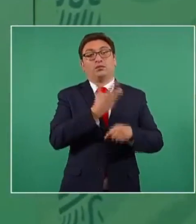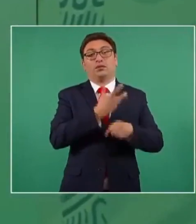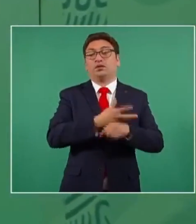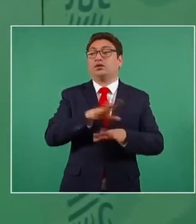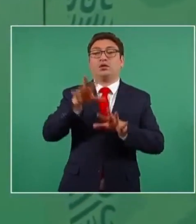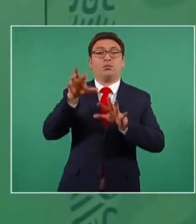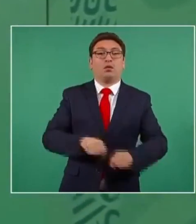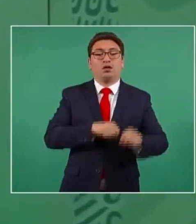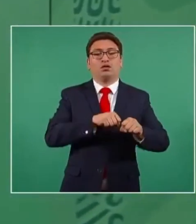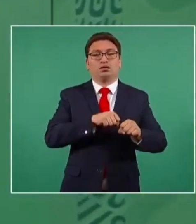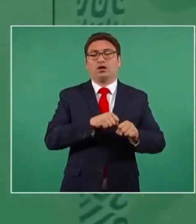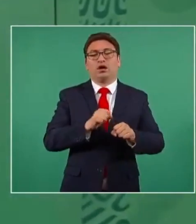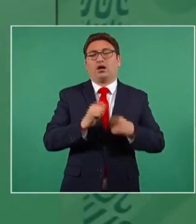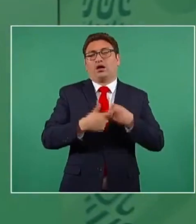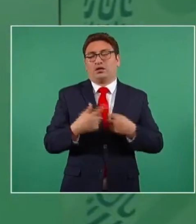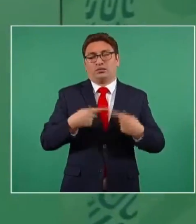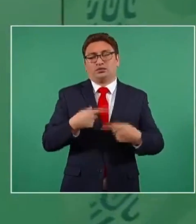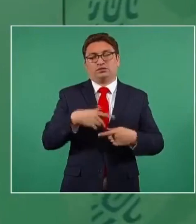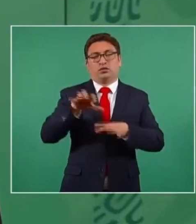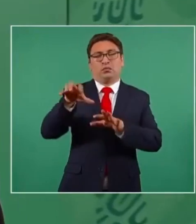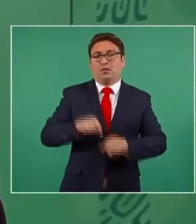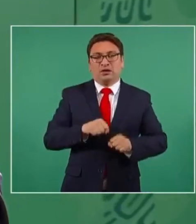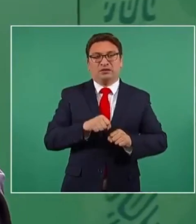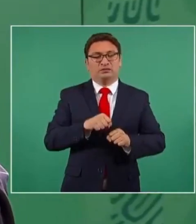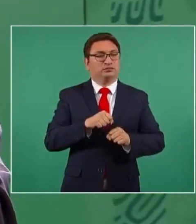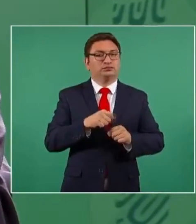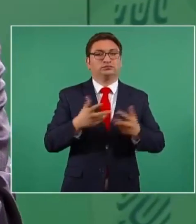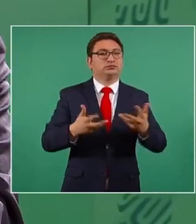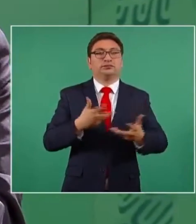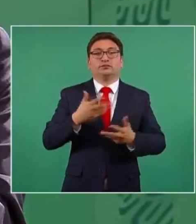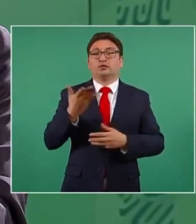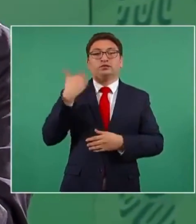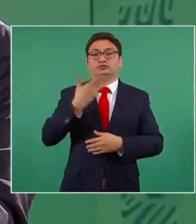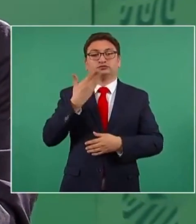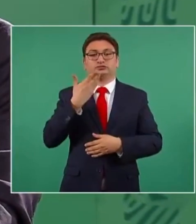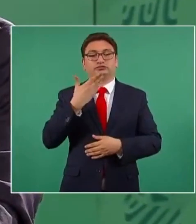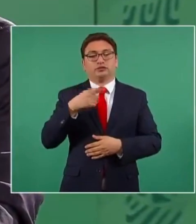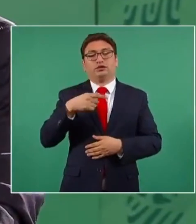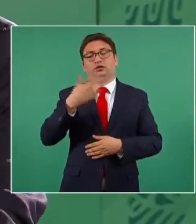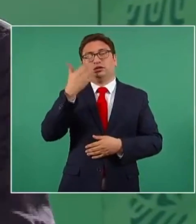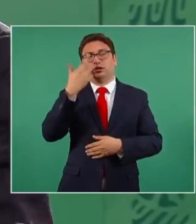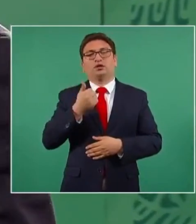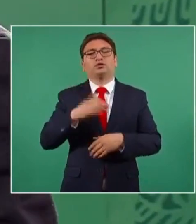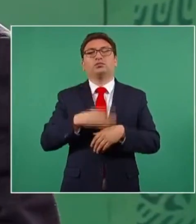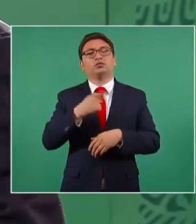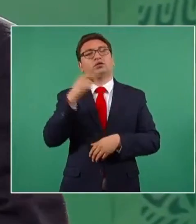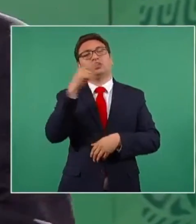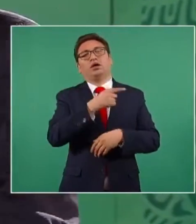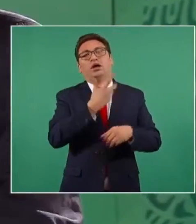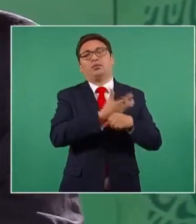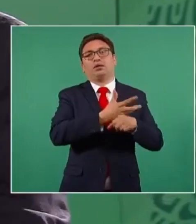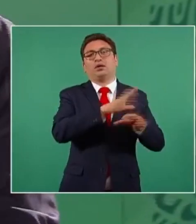PAN, PRD, en detrimento del morenista Pablo Gómez, quien se quedó sin su curul en San Lázaro, y parece ahí